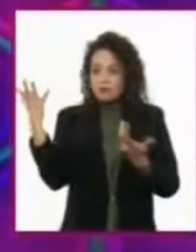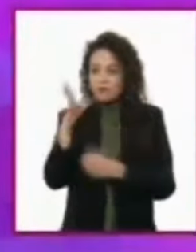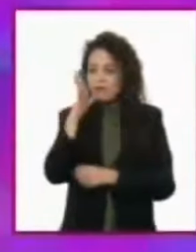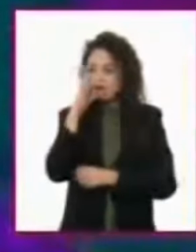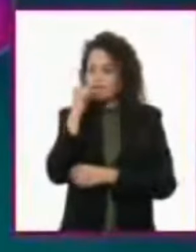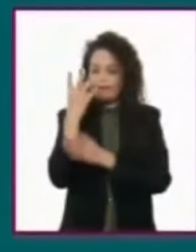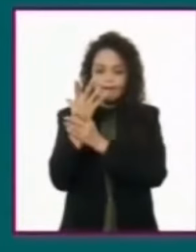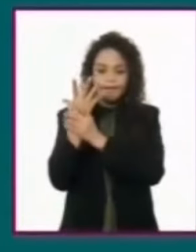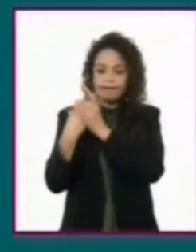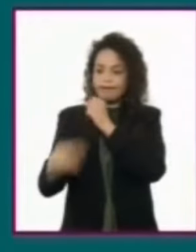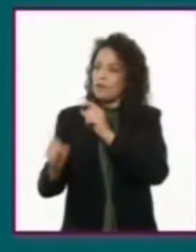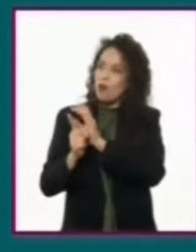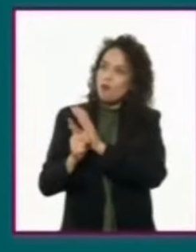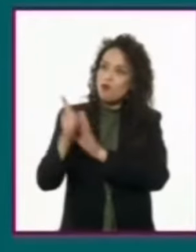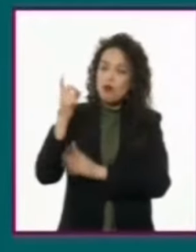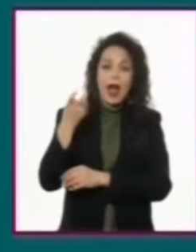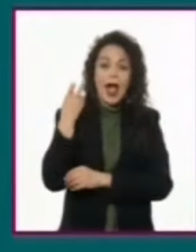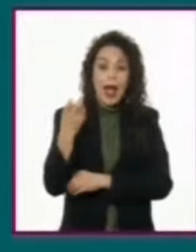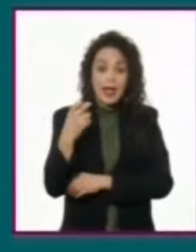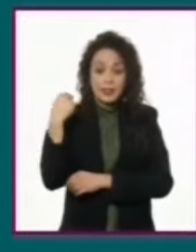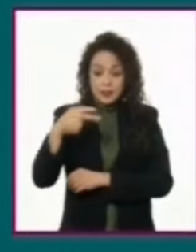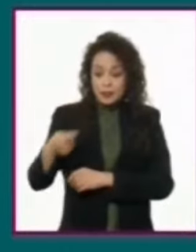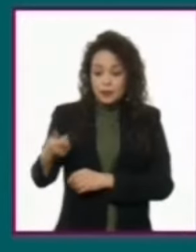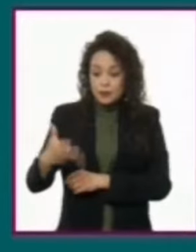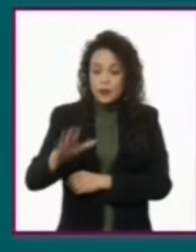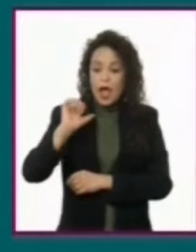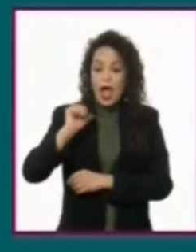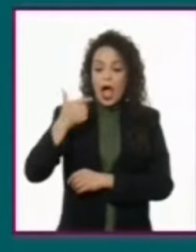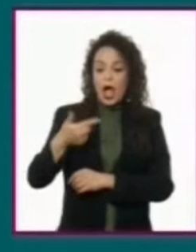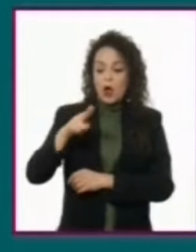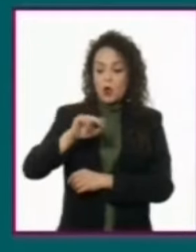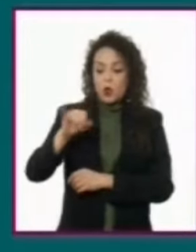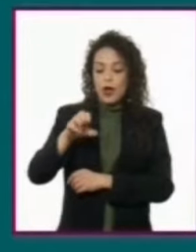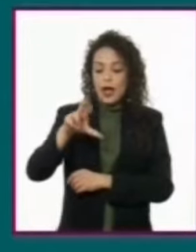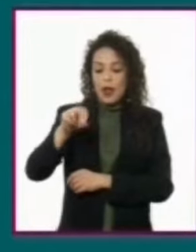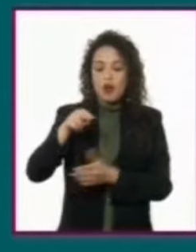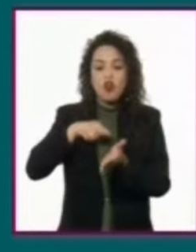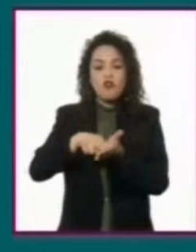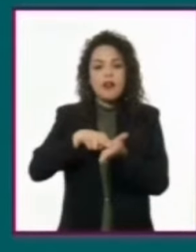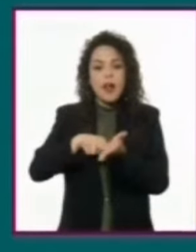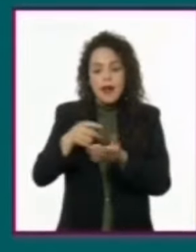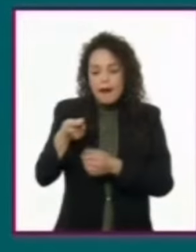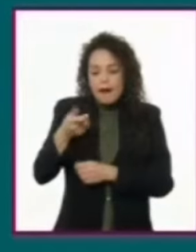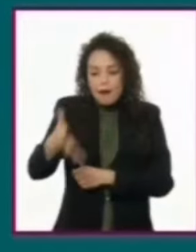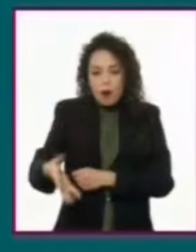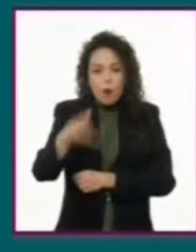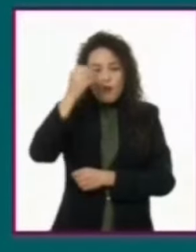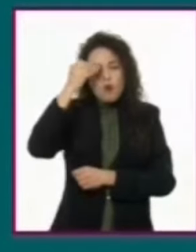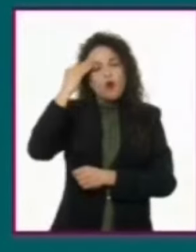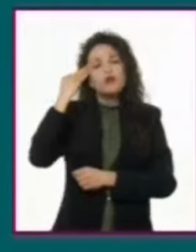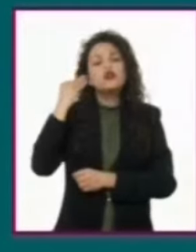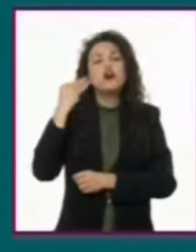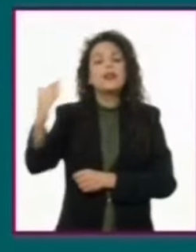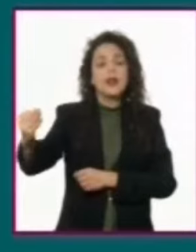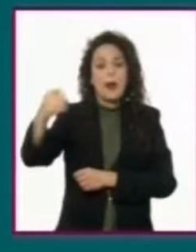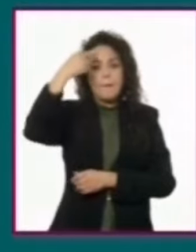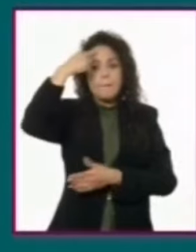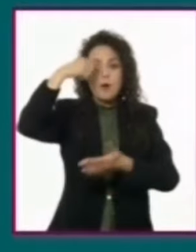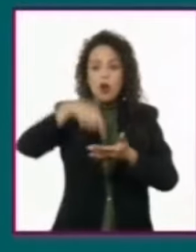A este fenómeno teórico se le llamó agujero negro y por mucho tiempo se pensó que solo